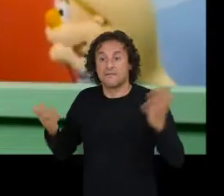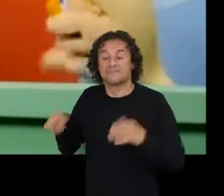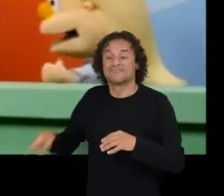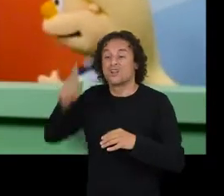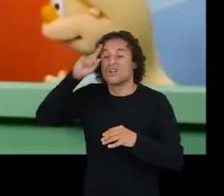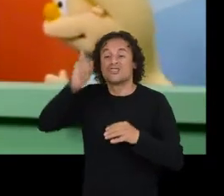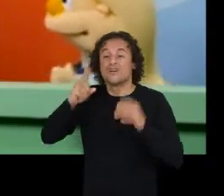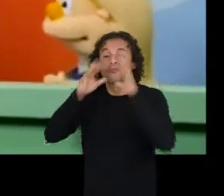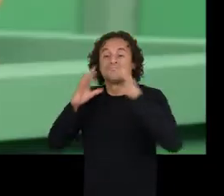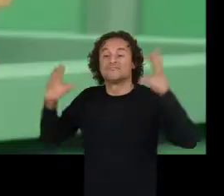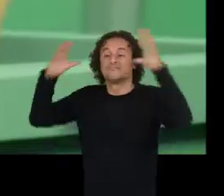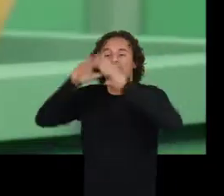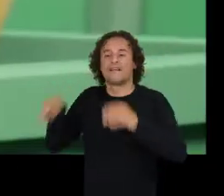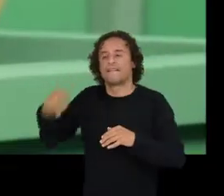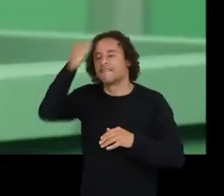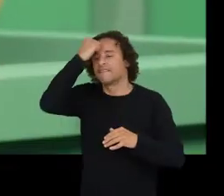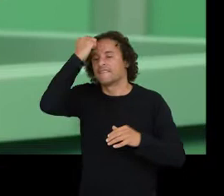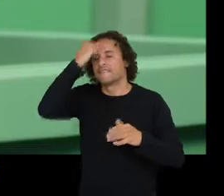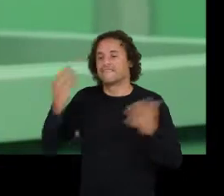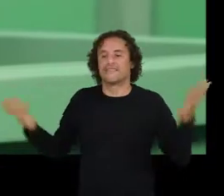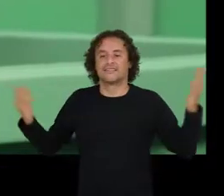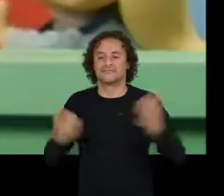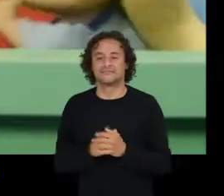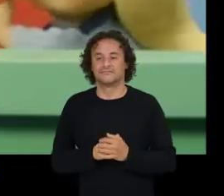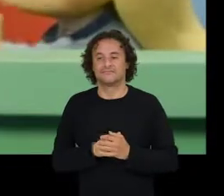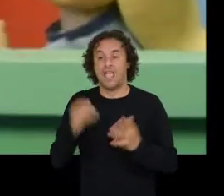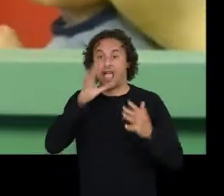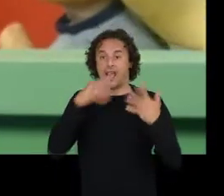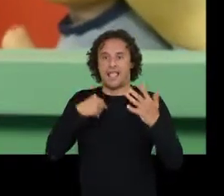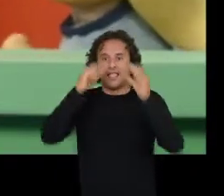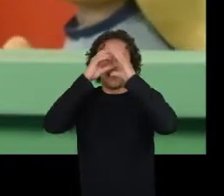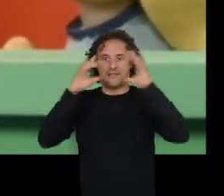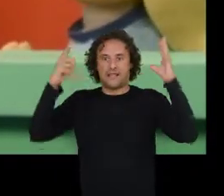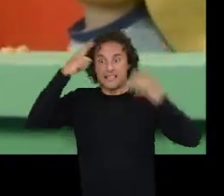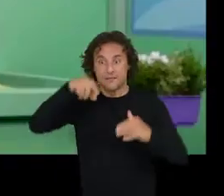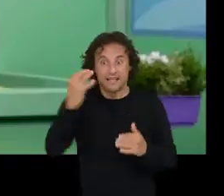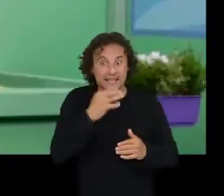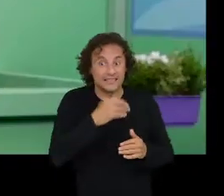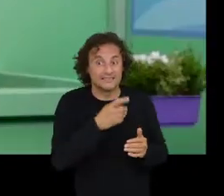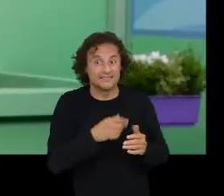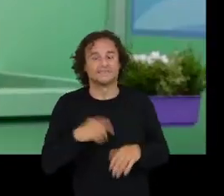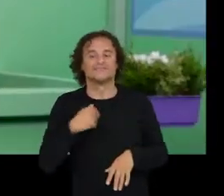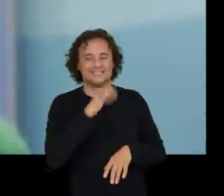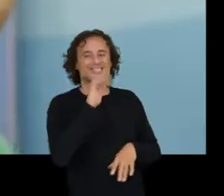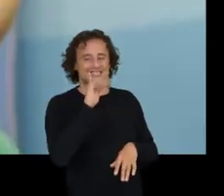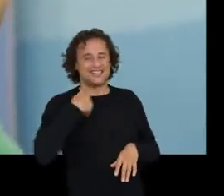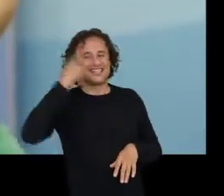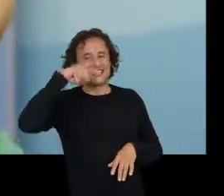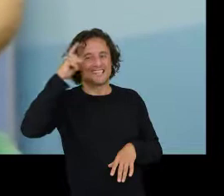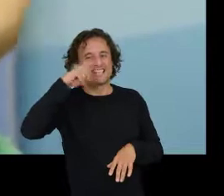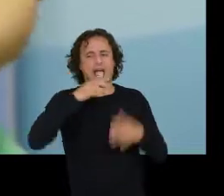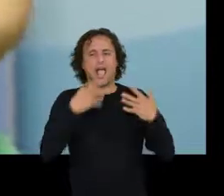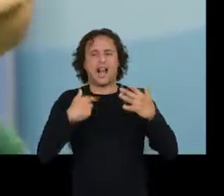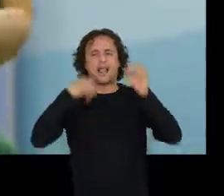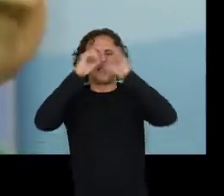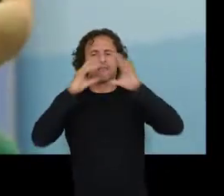É un papón. Xa sabes o que imaginar, Carlos? Sei, sei. Vou imaginar un bocadillo